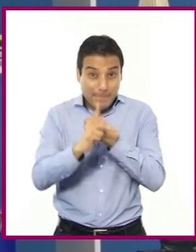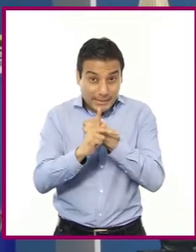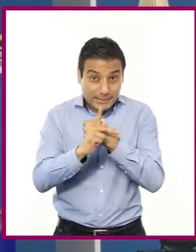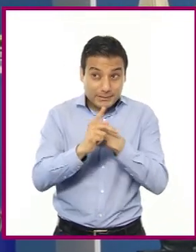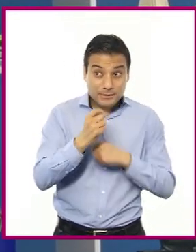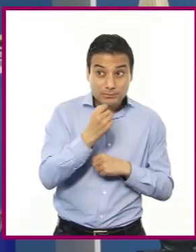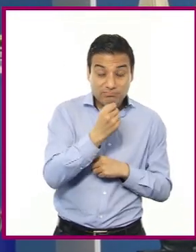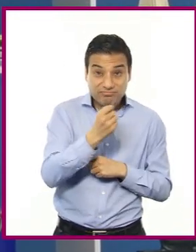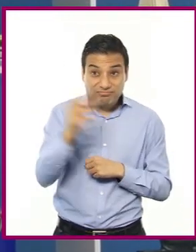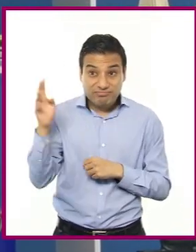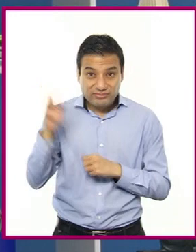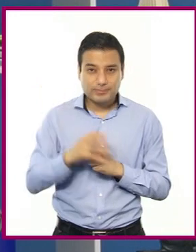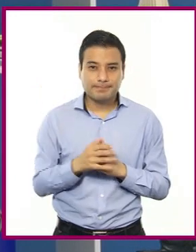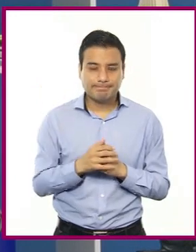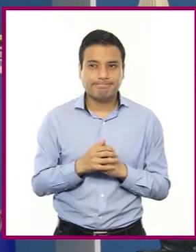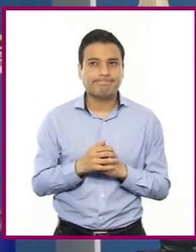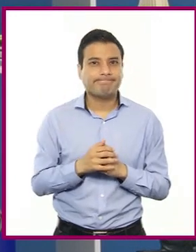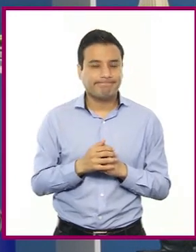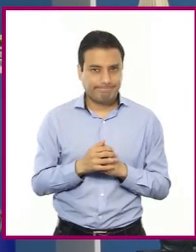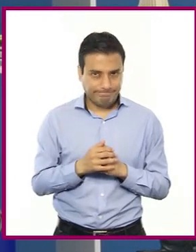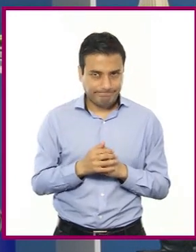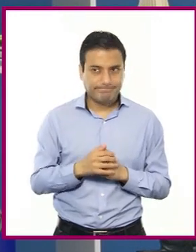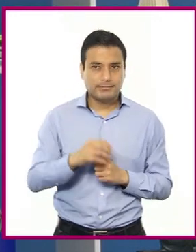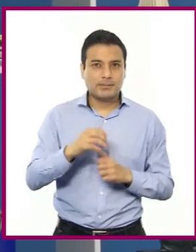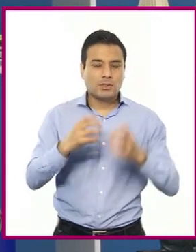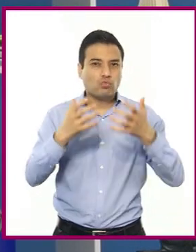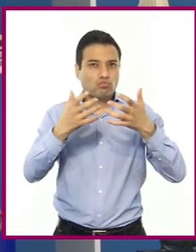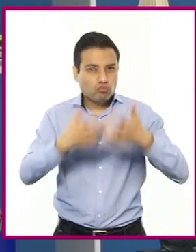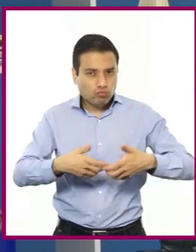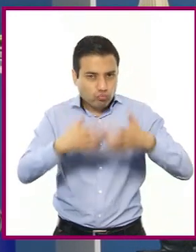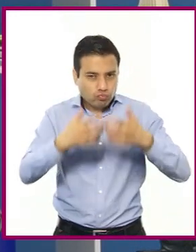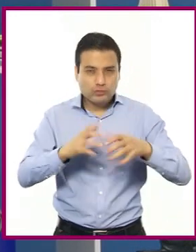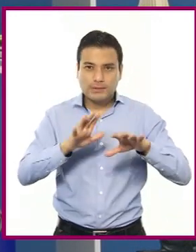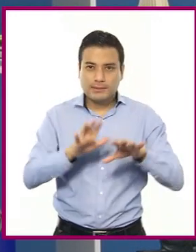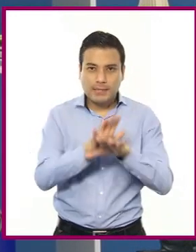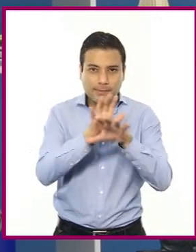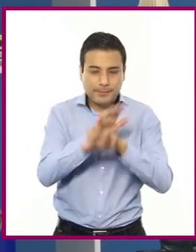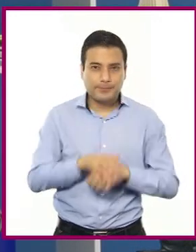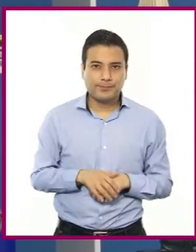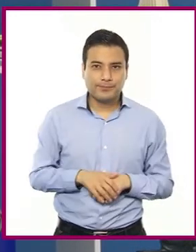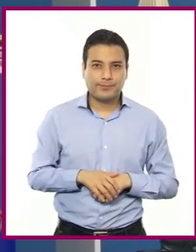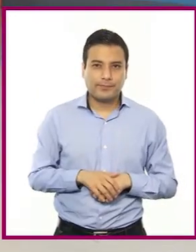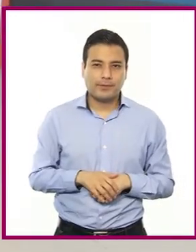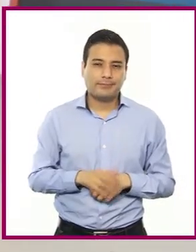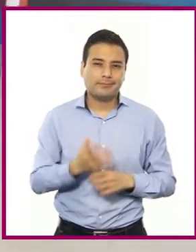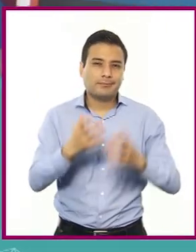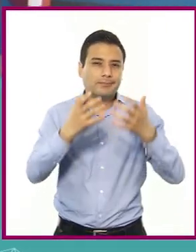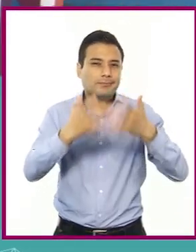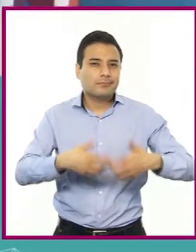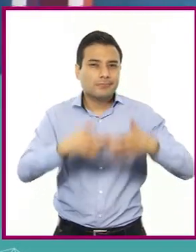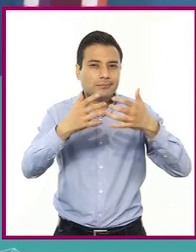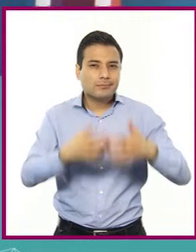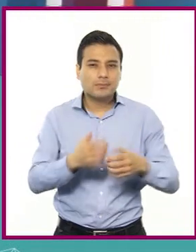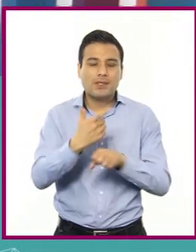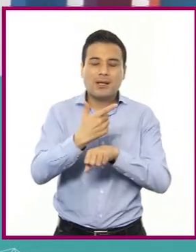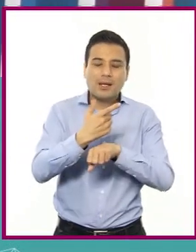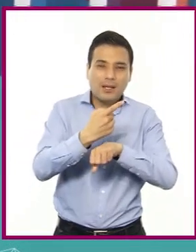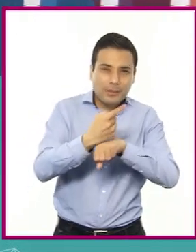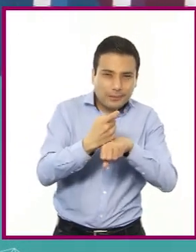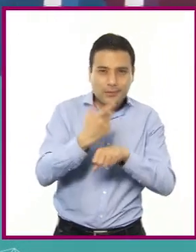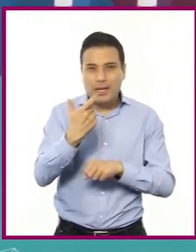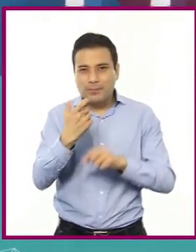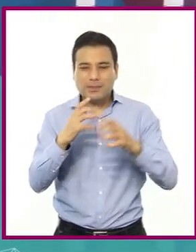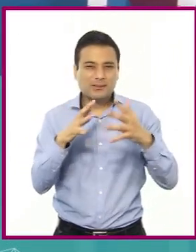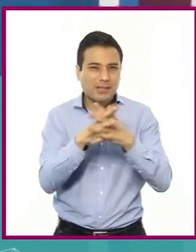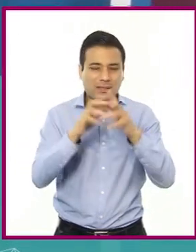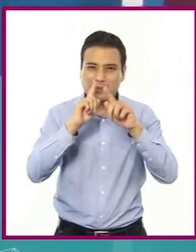se vieron obligados a reconvertir su industria para atender la producción bélica. Por lo tanto, México